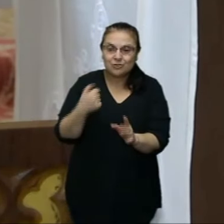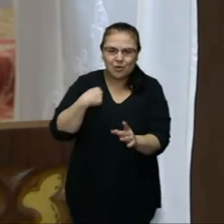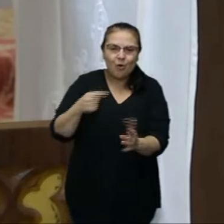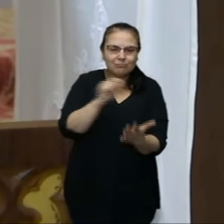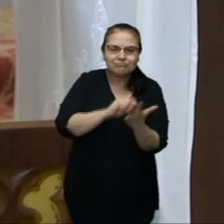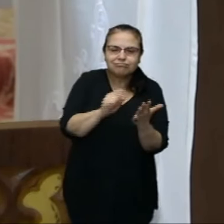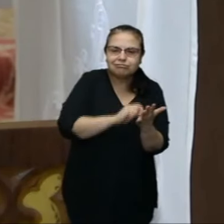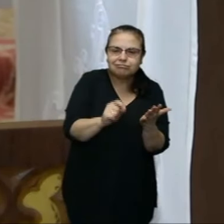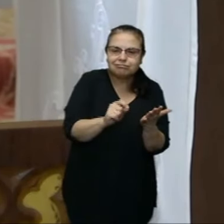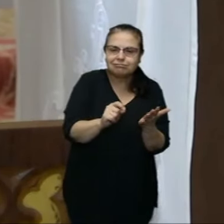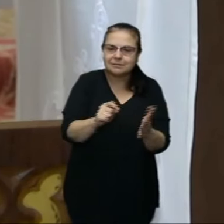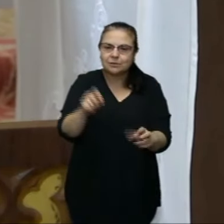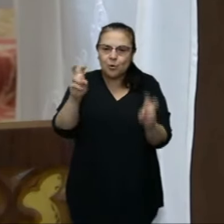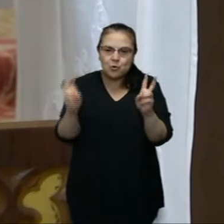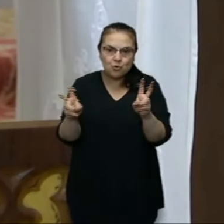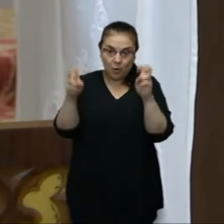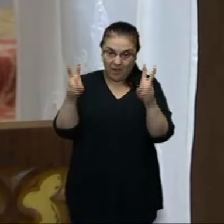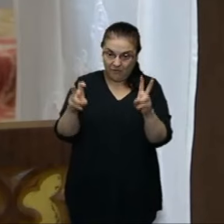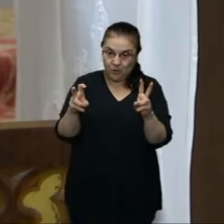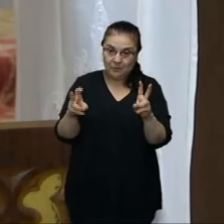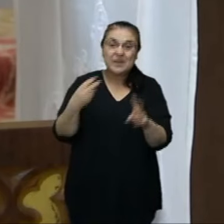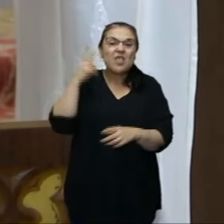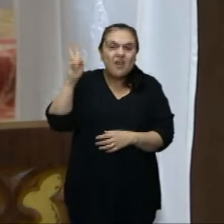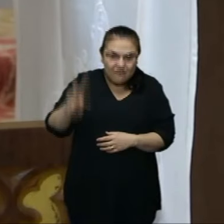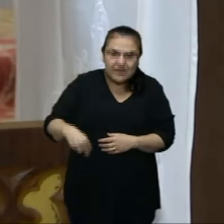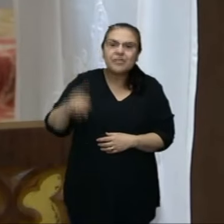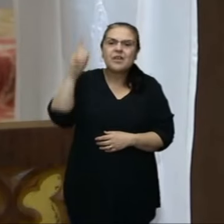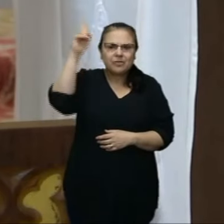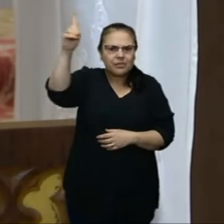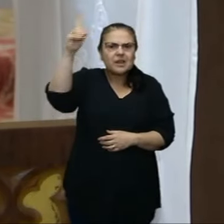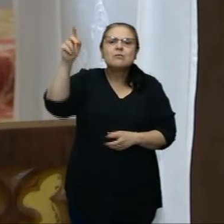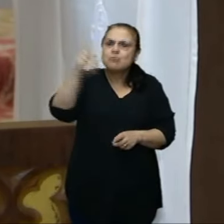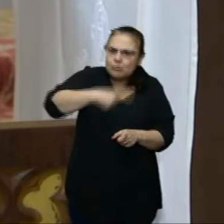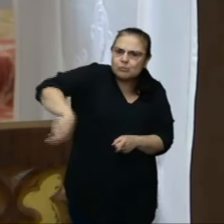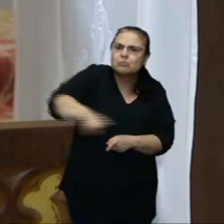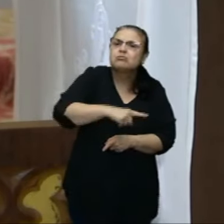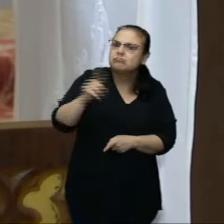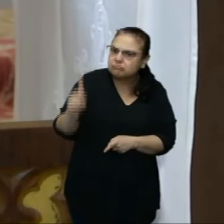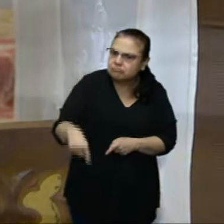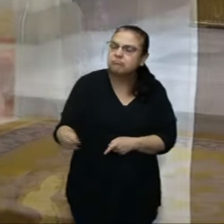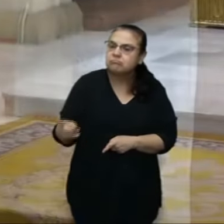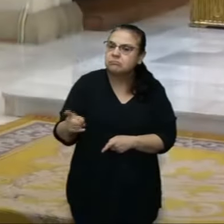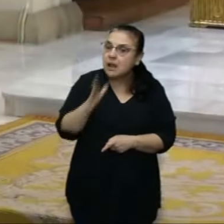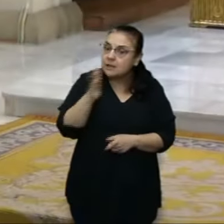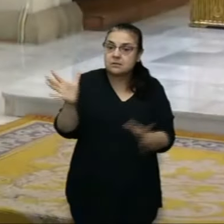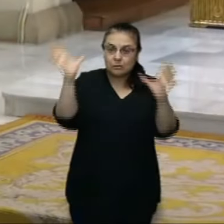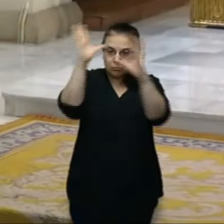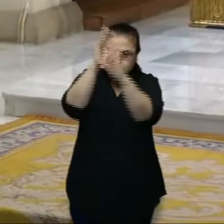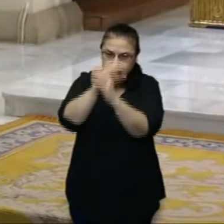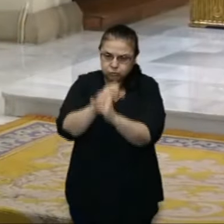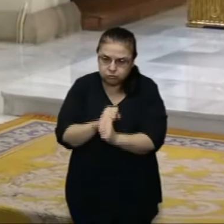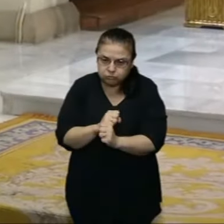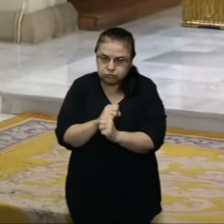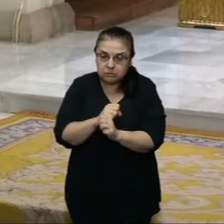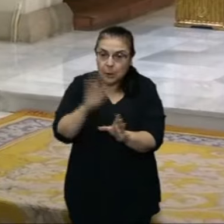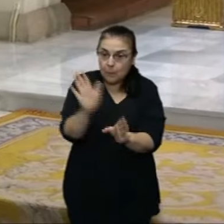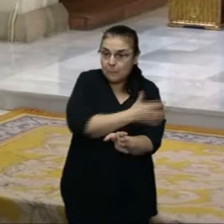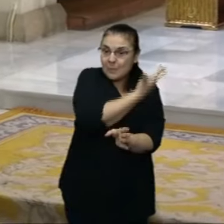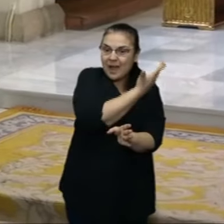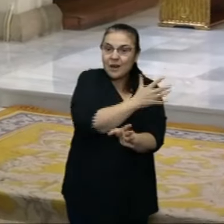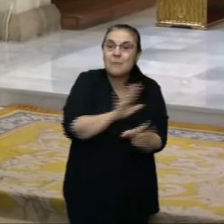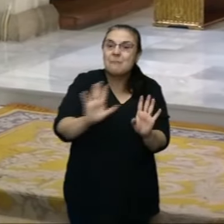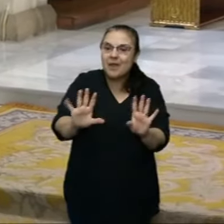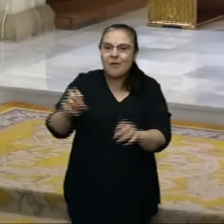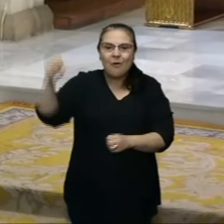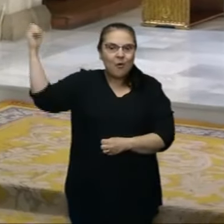escribo un mandamiento nuevo, y esto es verdadero en él y en vosotros. Pues las tinieblas pasan y la luz